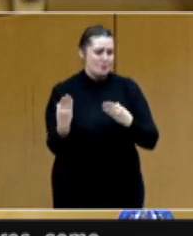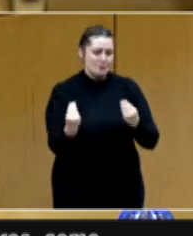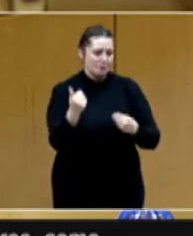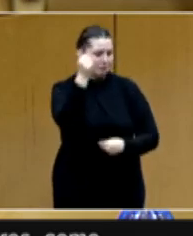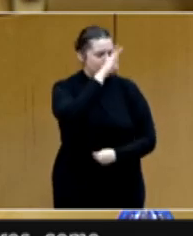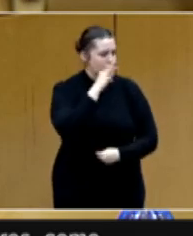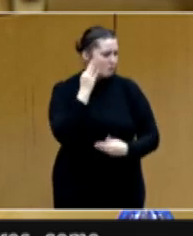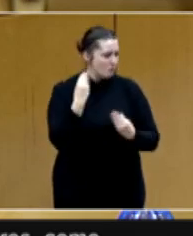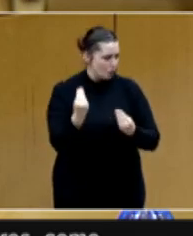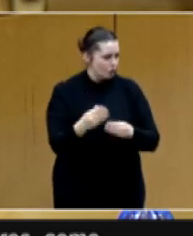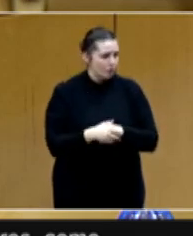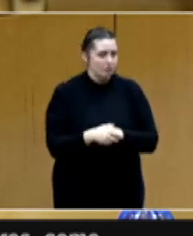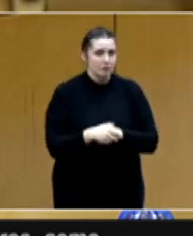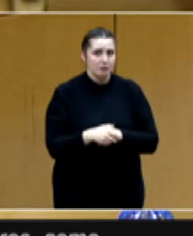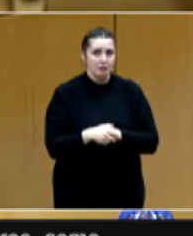amigas